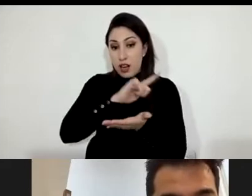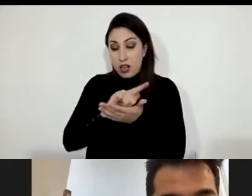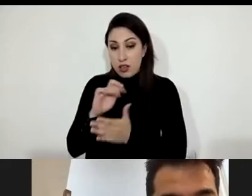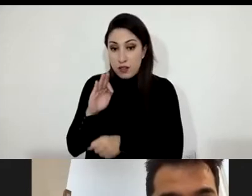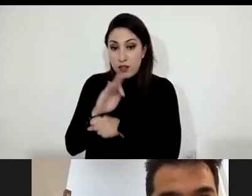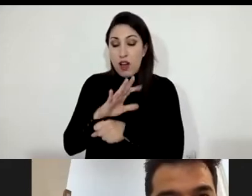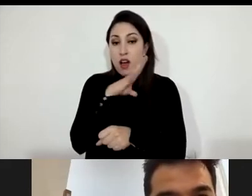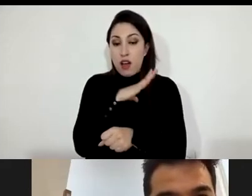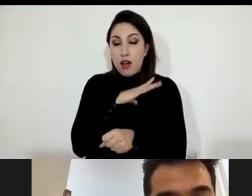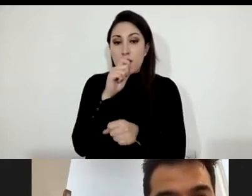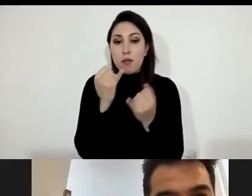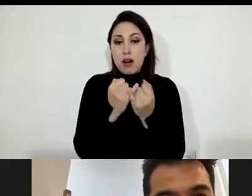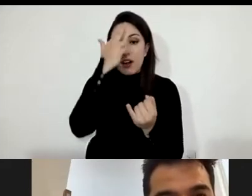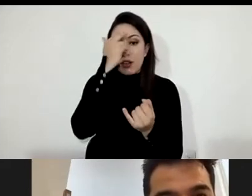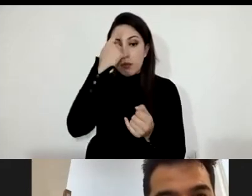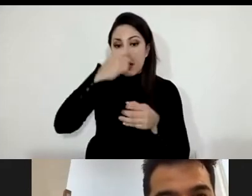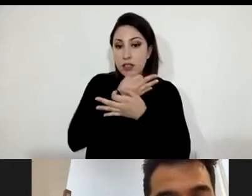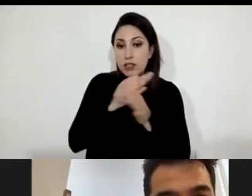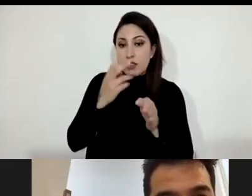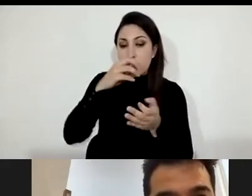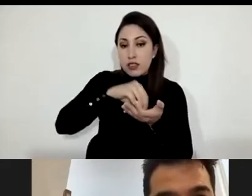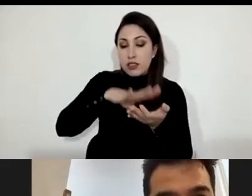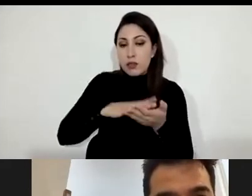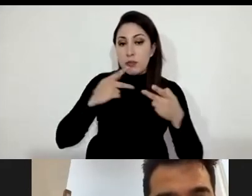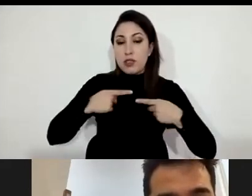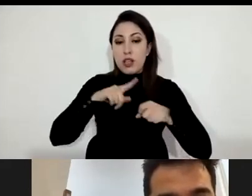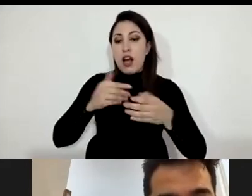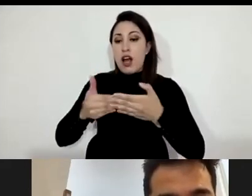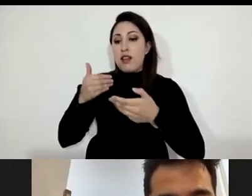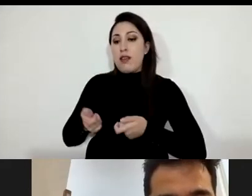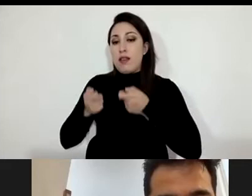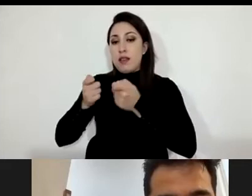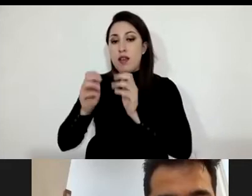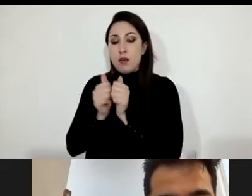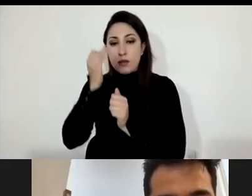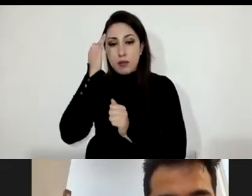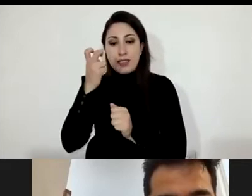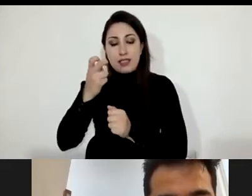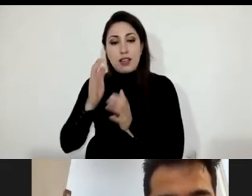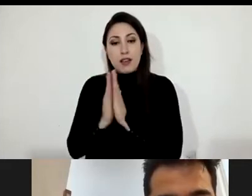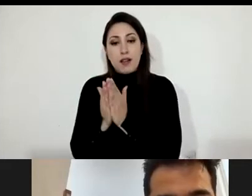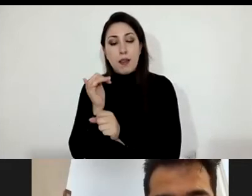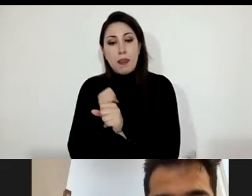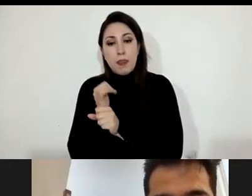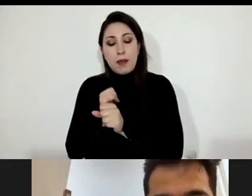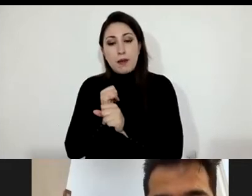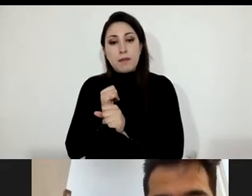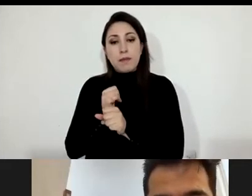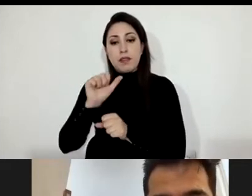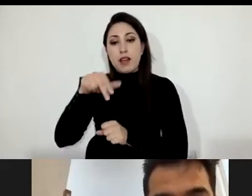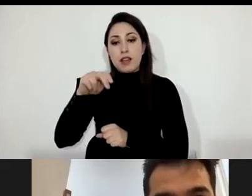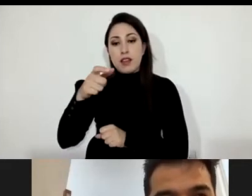la motivación correspondiente, fue enviada con antelación en la carpeta respectiva señalada como anexo